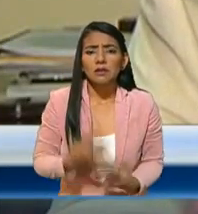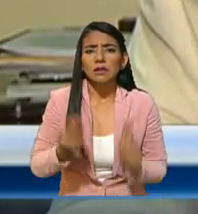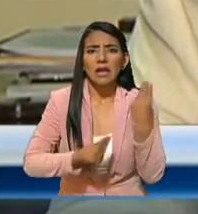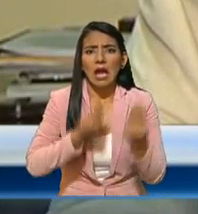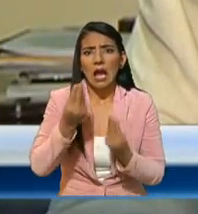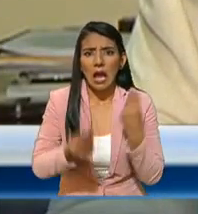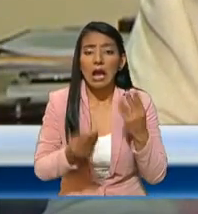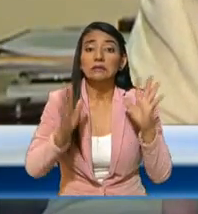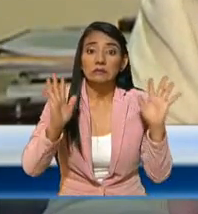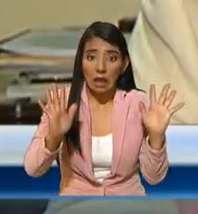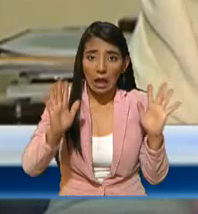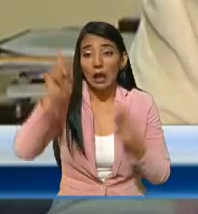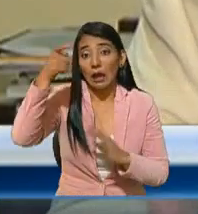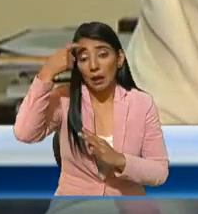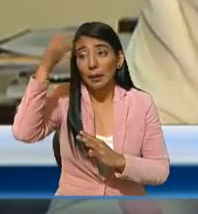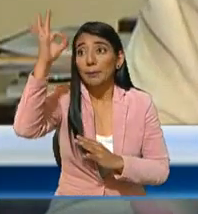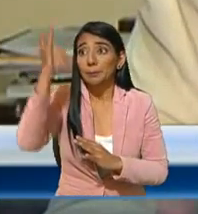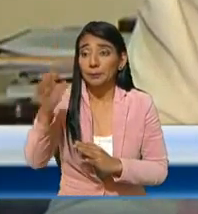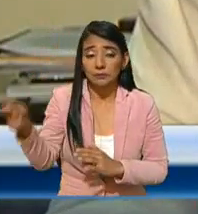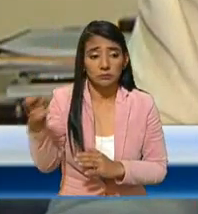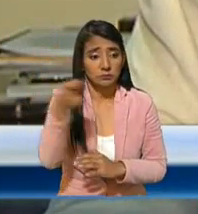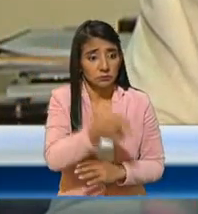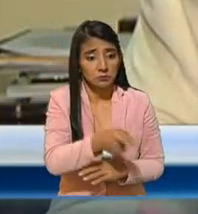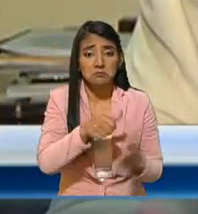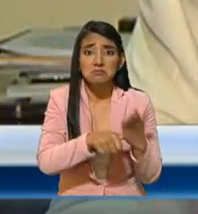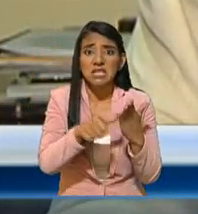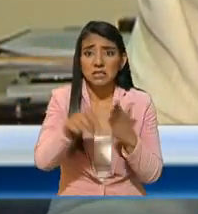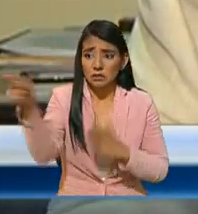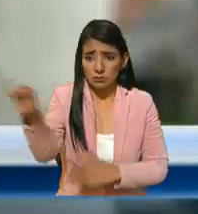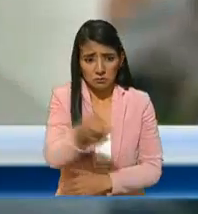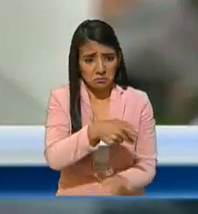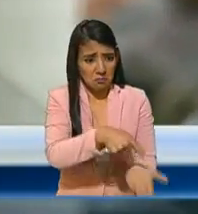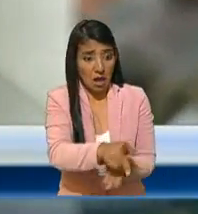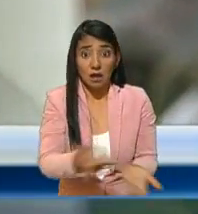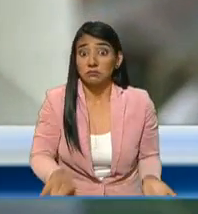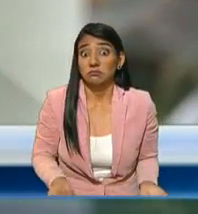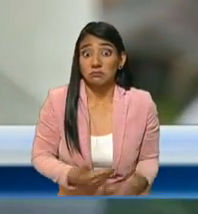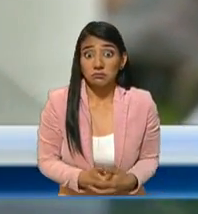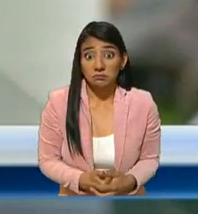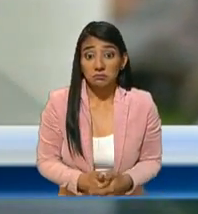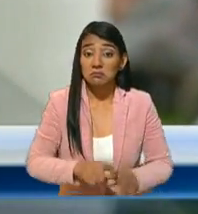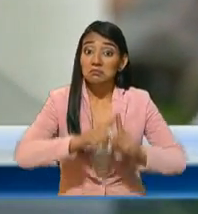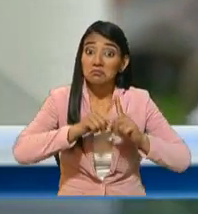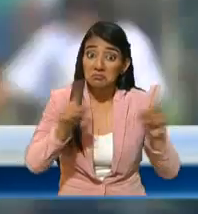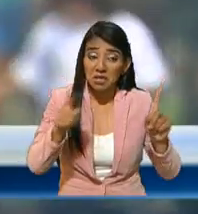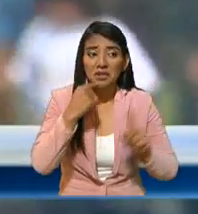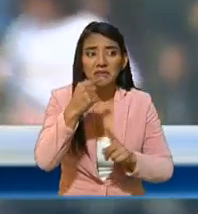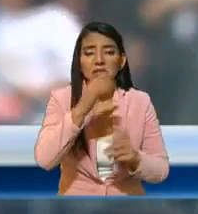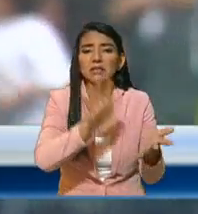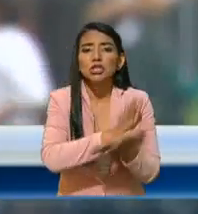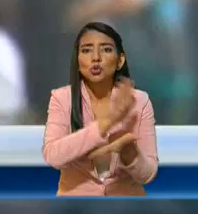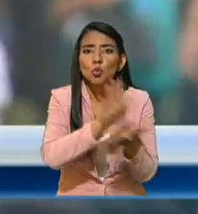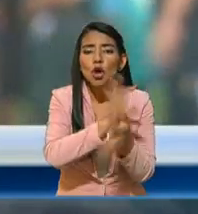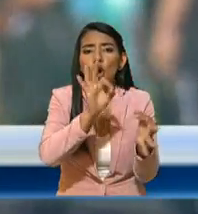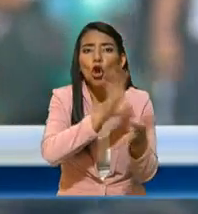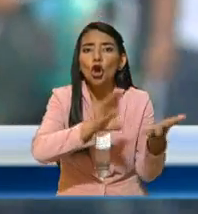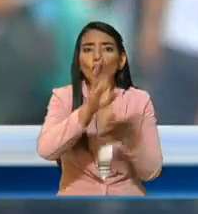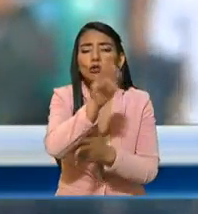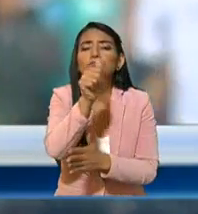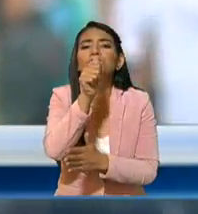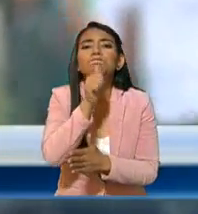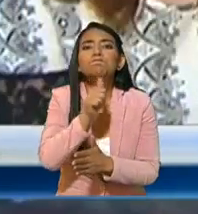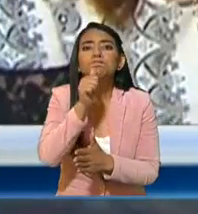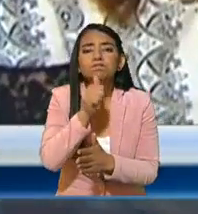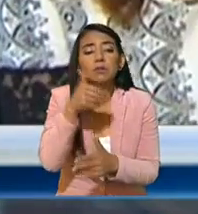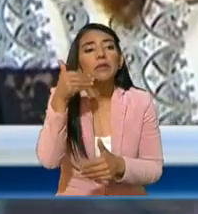partida presupuestaria para que sea el ministerio que pague esas pensiones. Sin embargo, afirma que el establecimiento tiene la opción de acciones